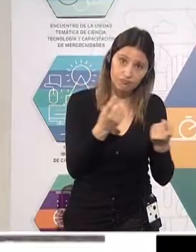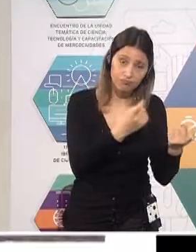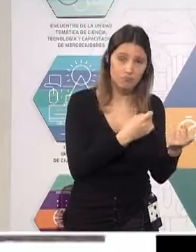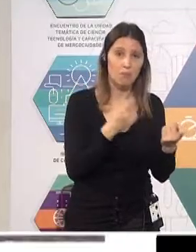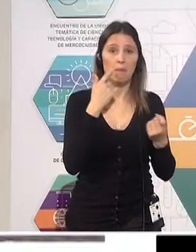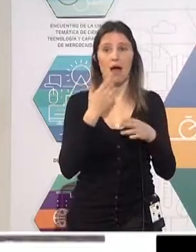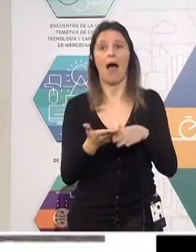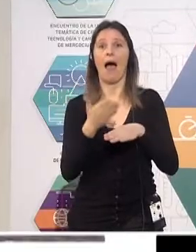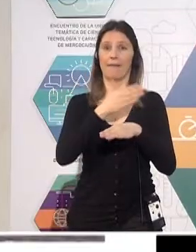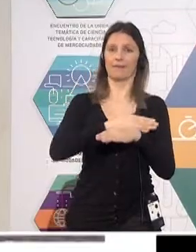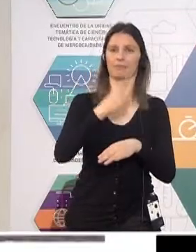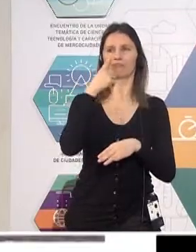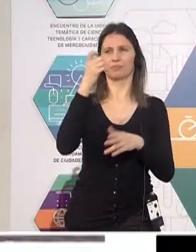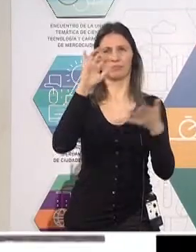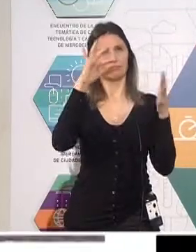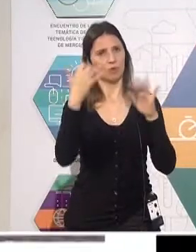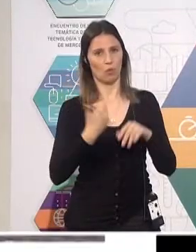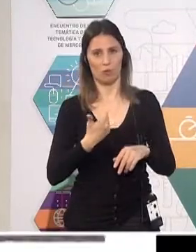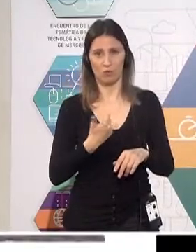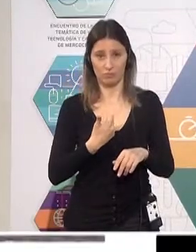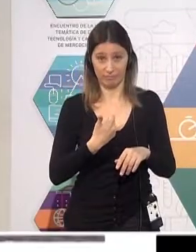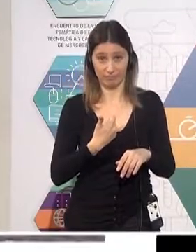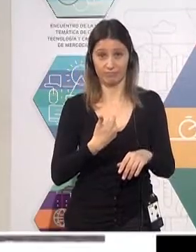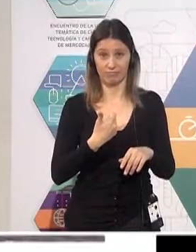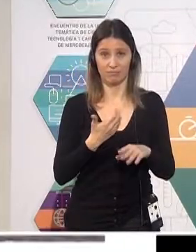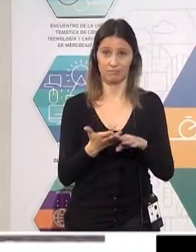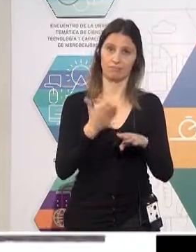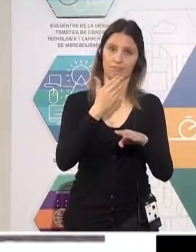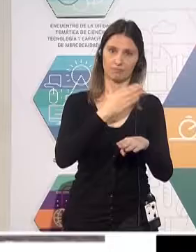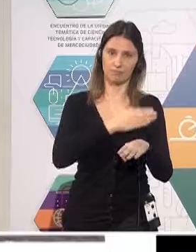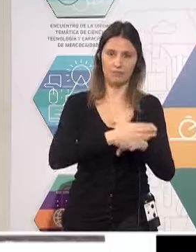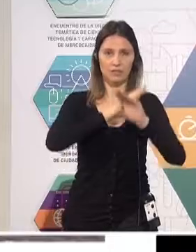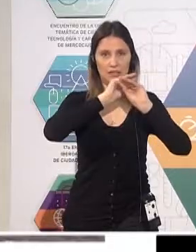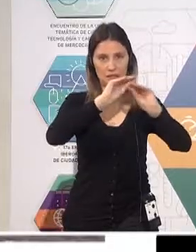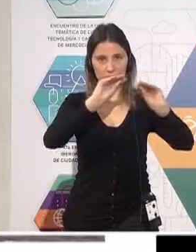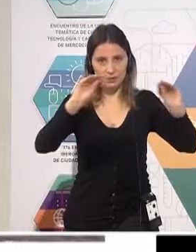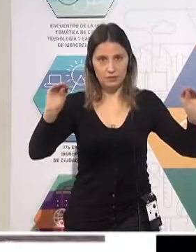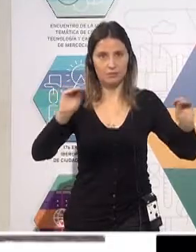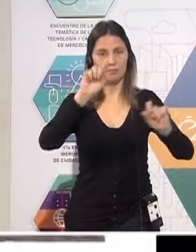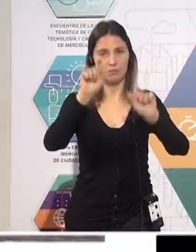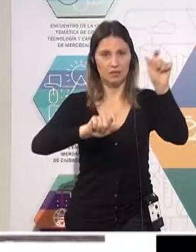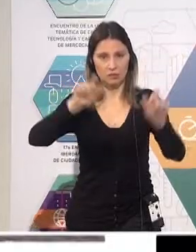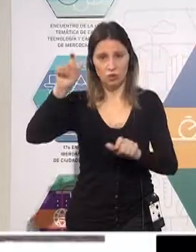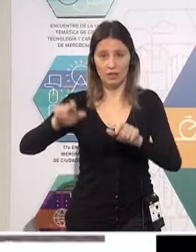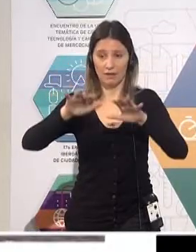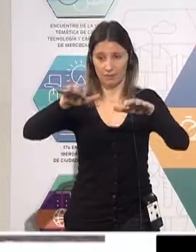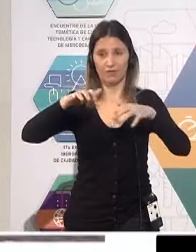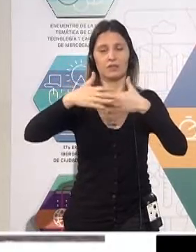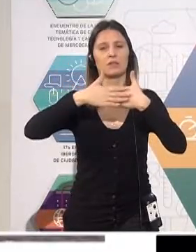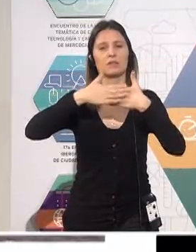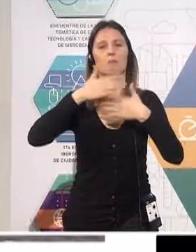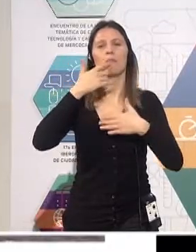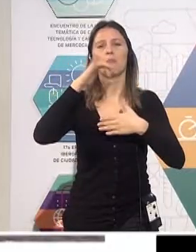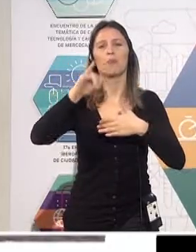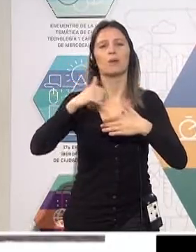tempranos predicciones con anticipación avisos a la población que está en la zona por ejemplo en la zona